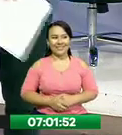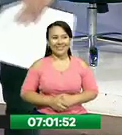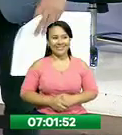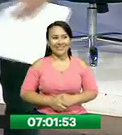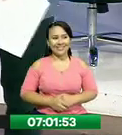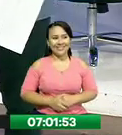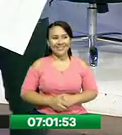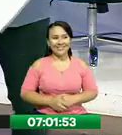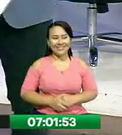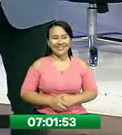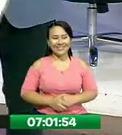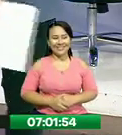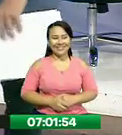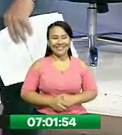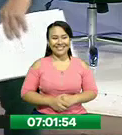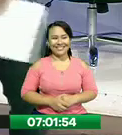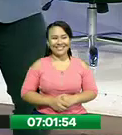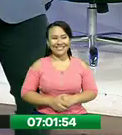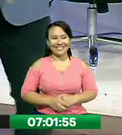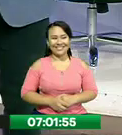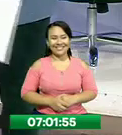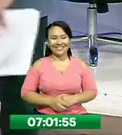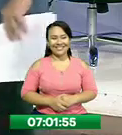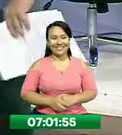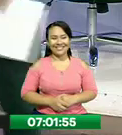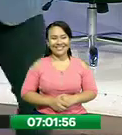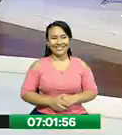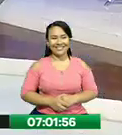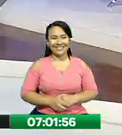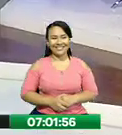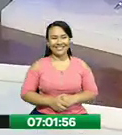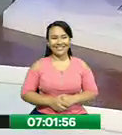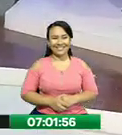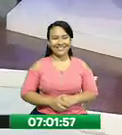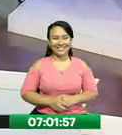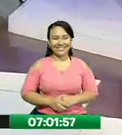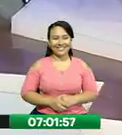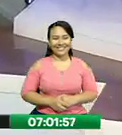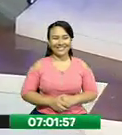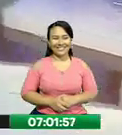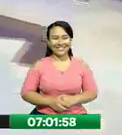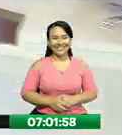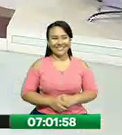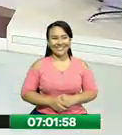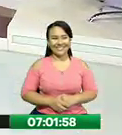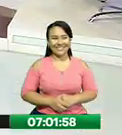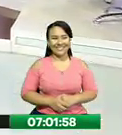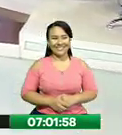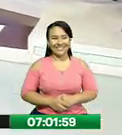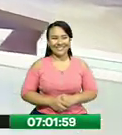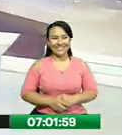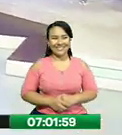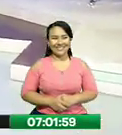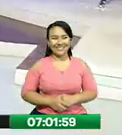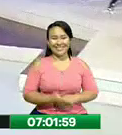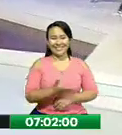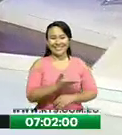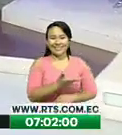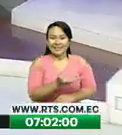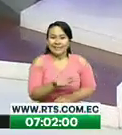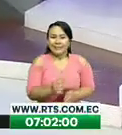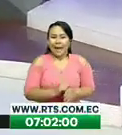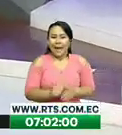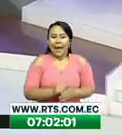es, insobornable. Oiga, ¿qué le pasa? Tremendo, lo perdimos, señor productor.